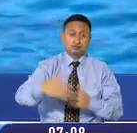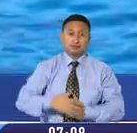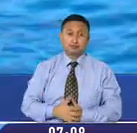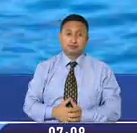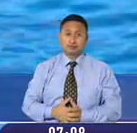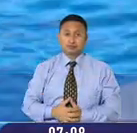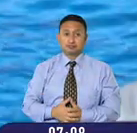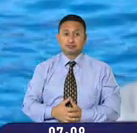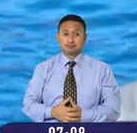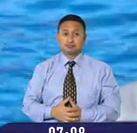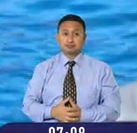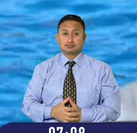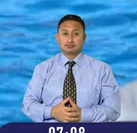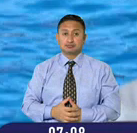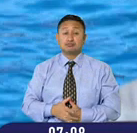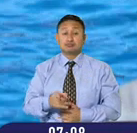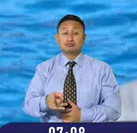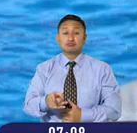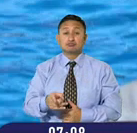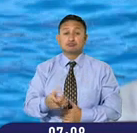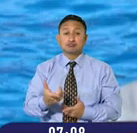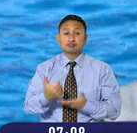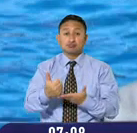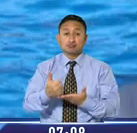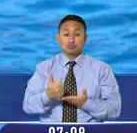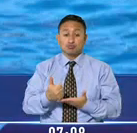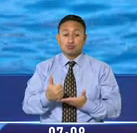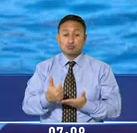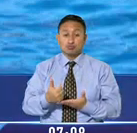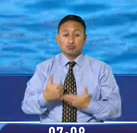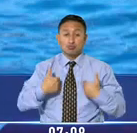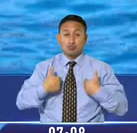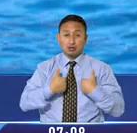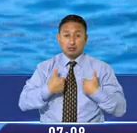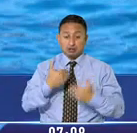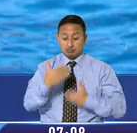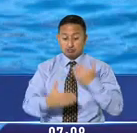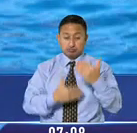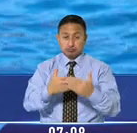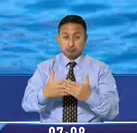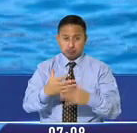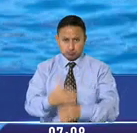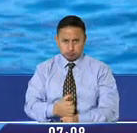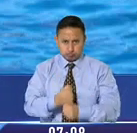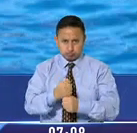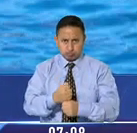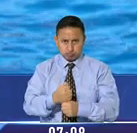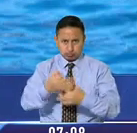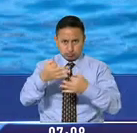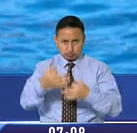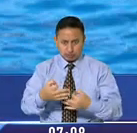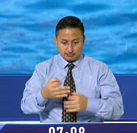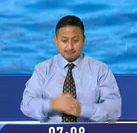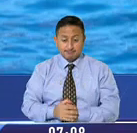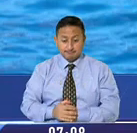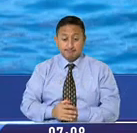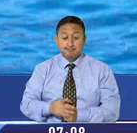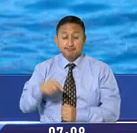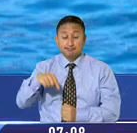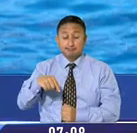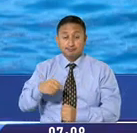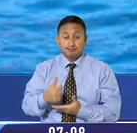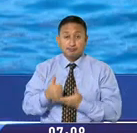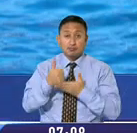protegida. A garantizar la conservación marina a largo plazo, y esto puede generar una